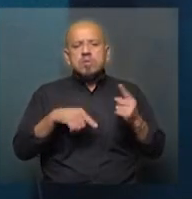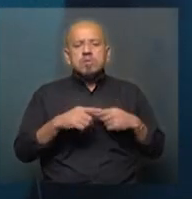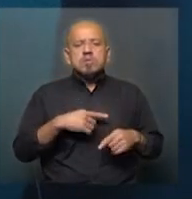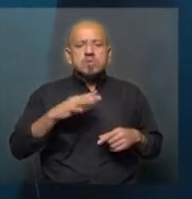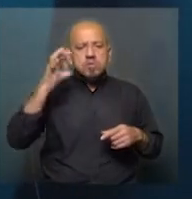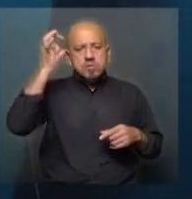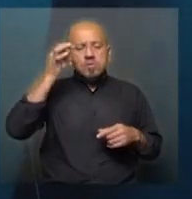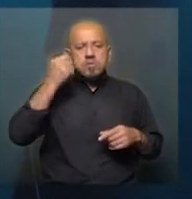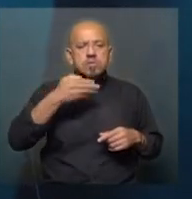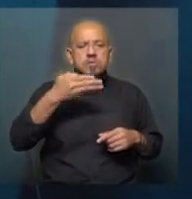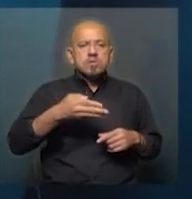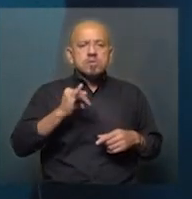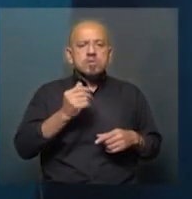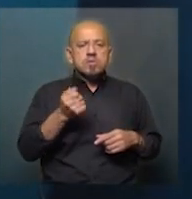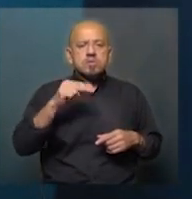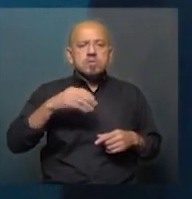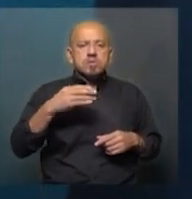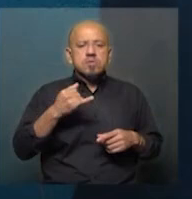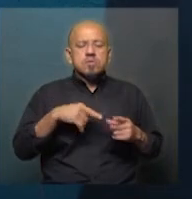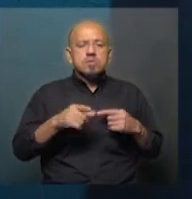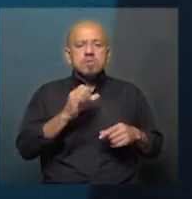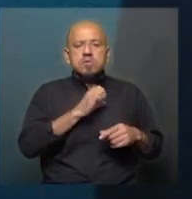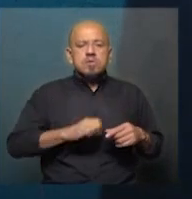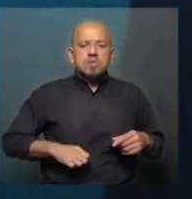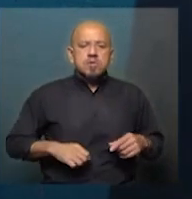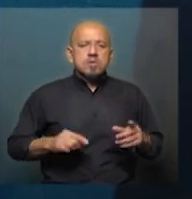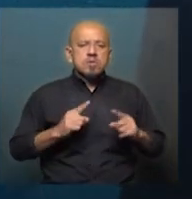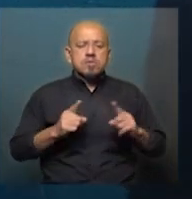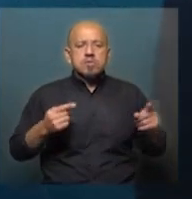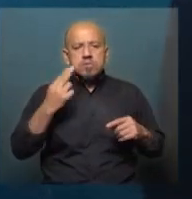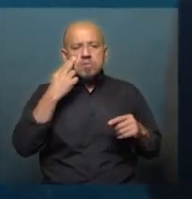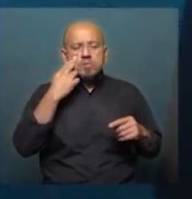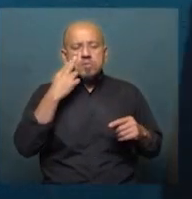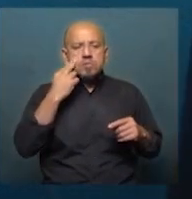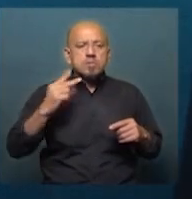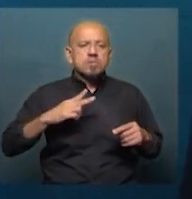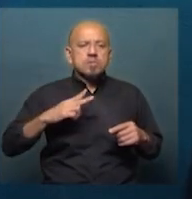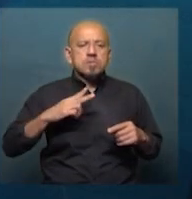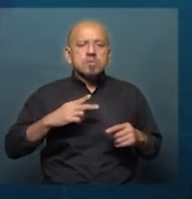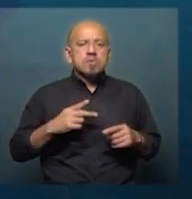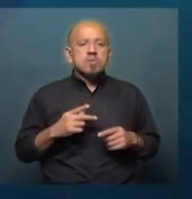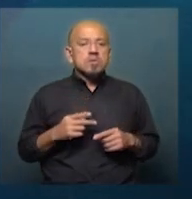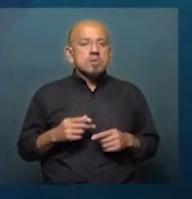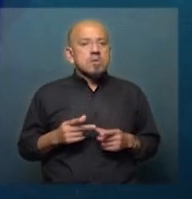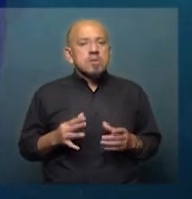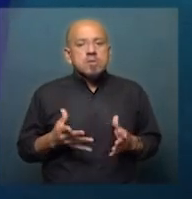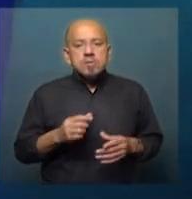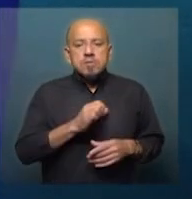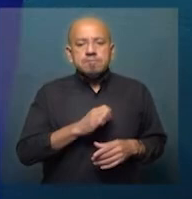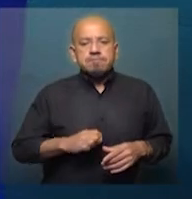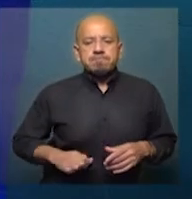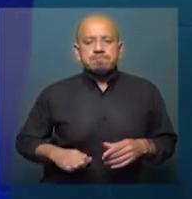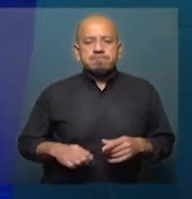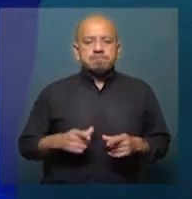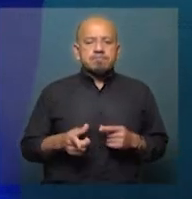garcela vechi apuntó a eso de que el estado no debería hacerse cargo de los problemas que generan los privados Lo que pasa que el estado acá en este caso